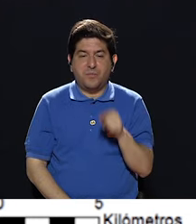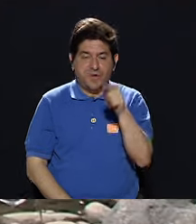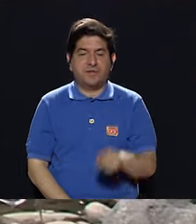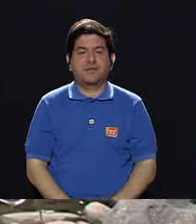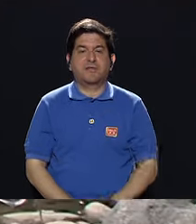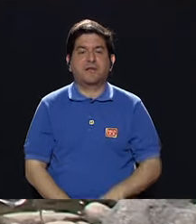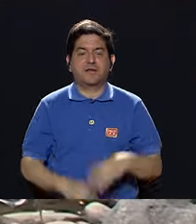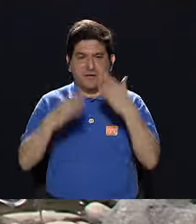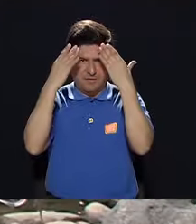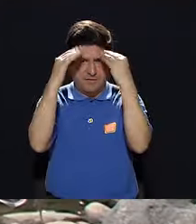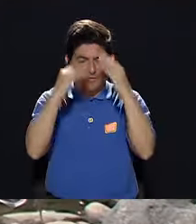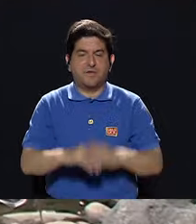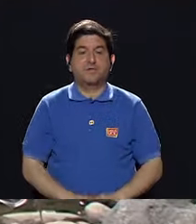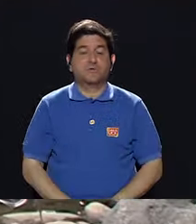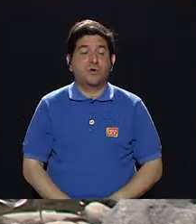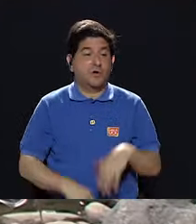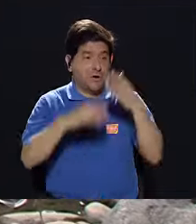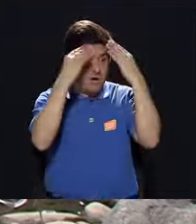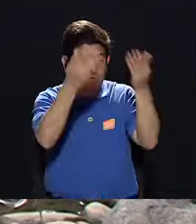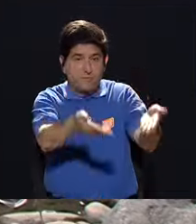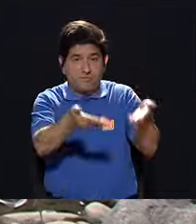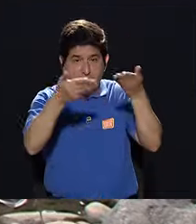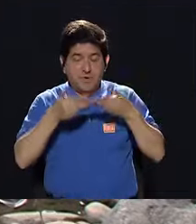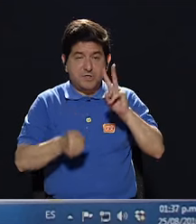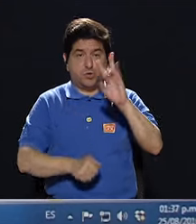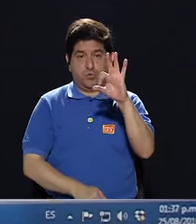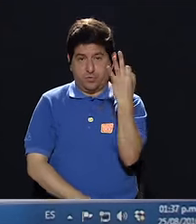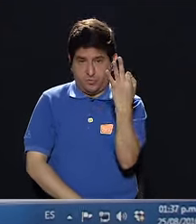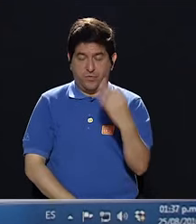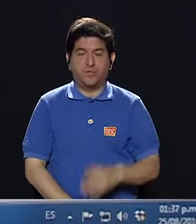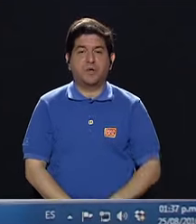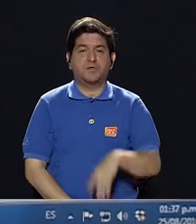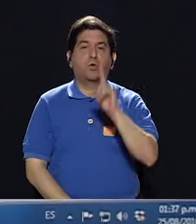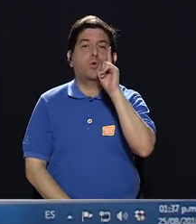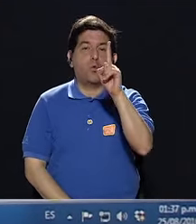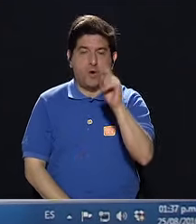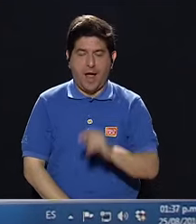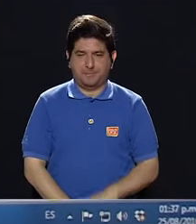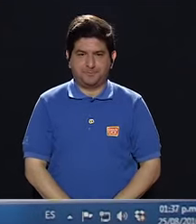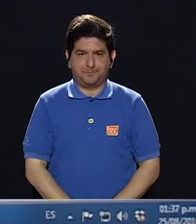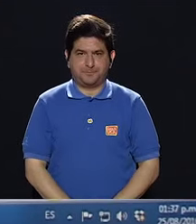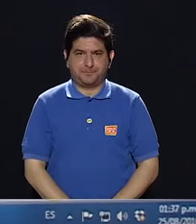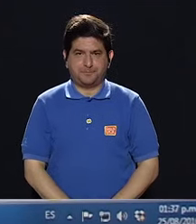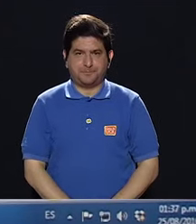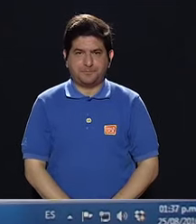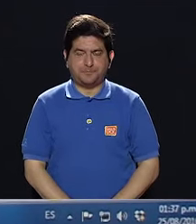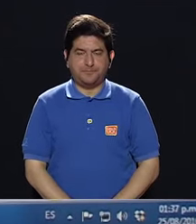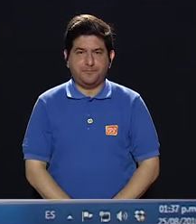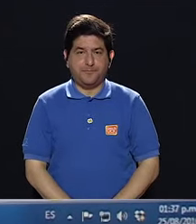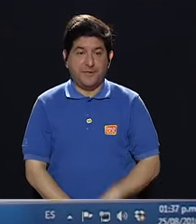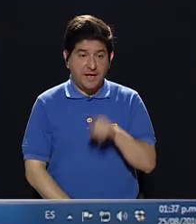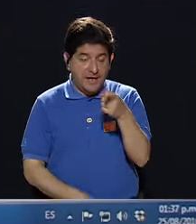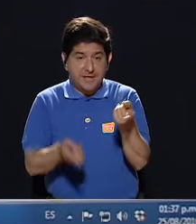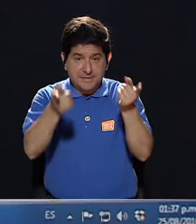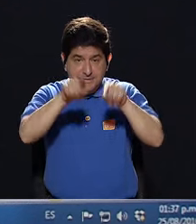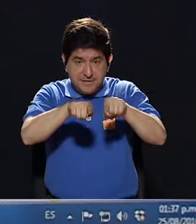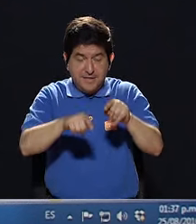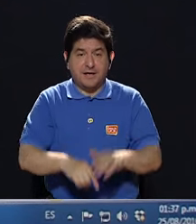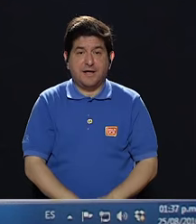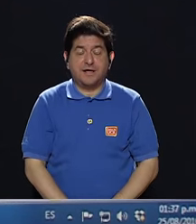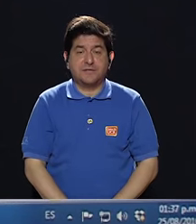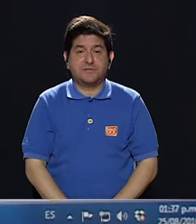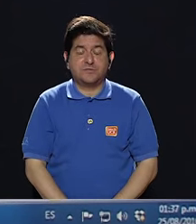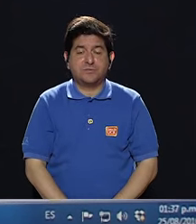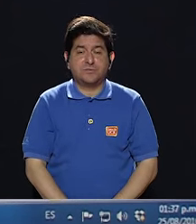una curva que sirve para interpretar datos, digamos, de escala. Del campo nos llega la información por dos vías. Una